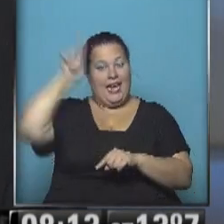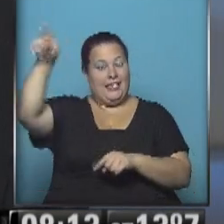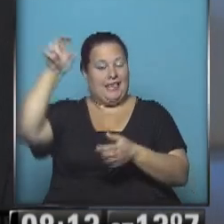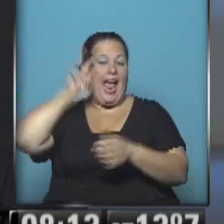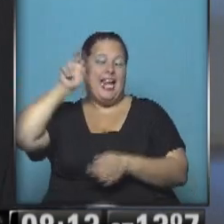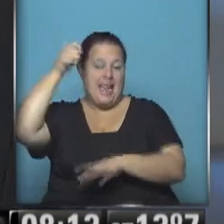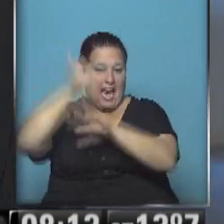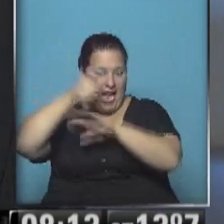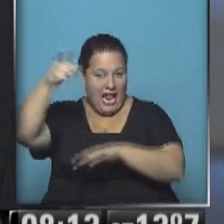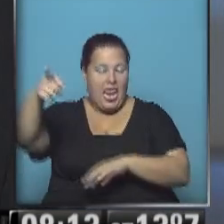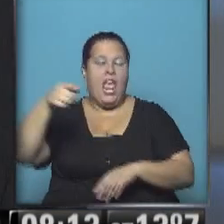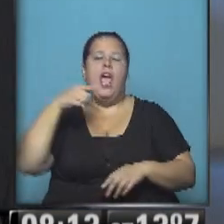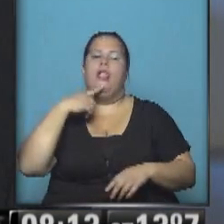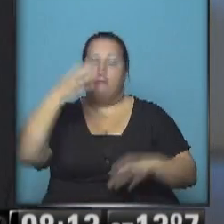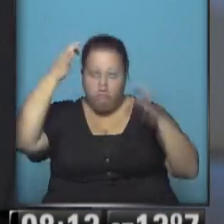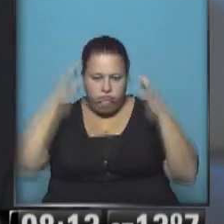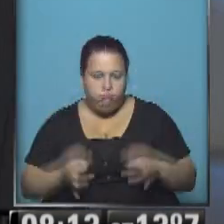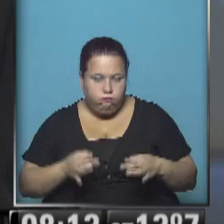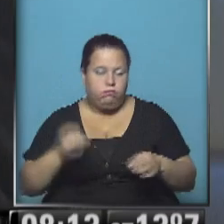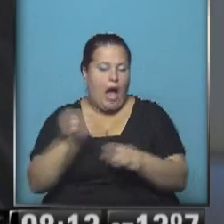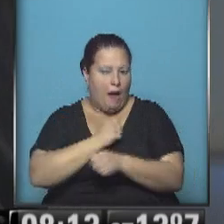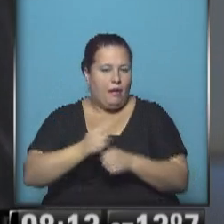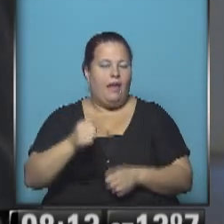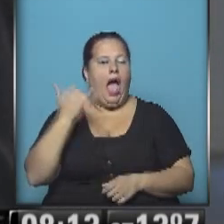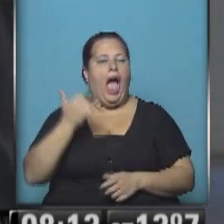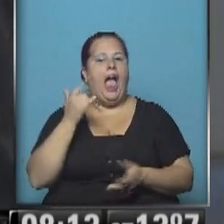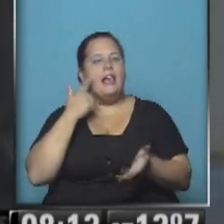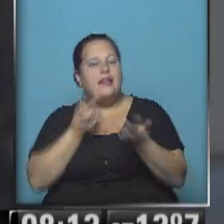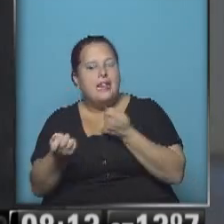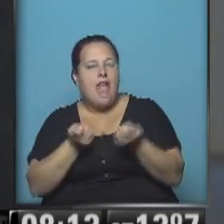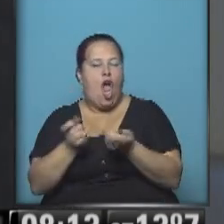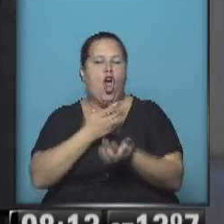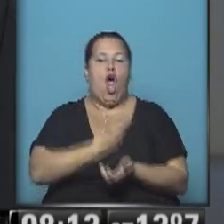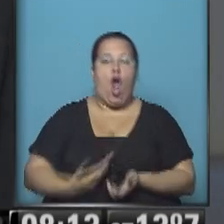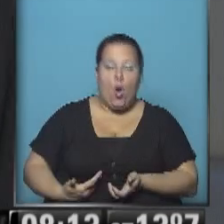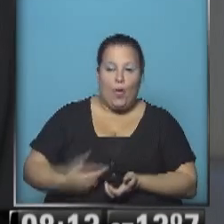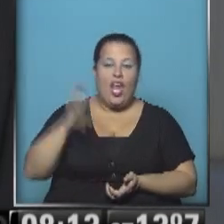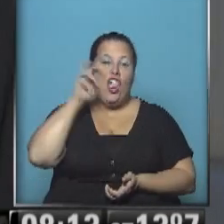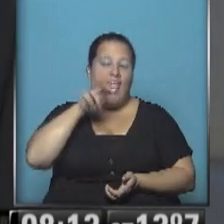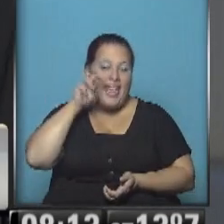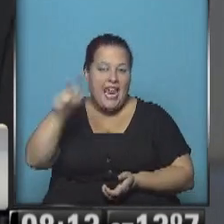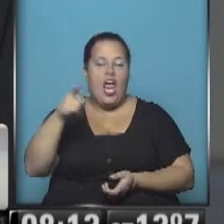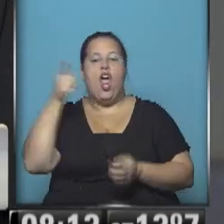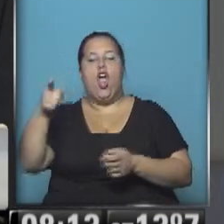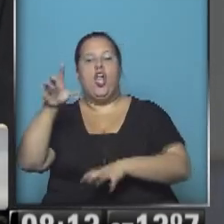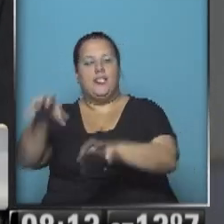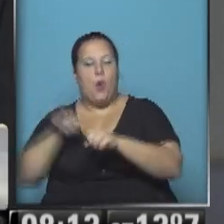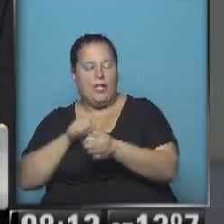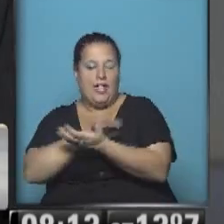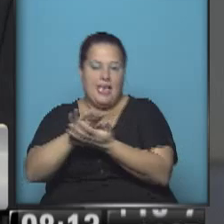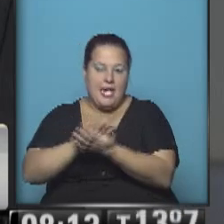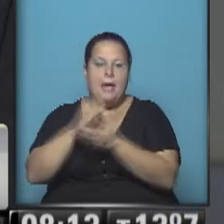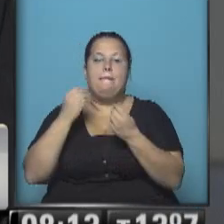nigeria y confirmó confirmó que hay tratativas del gobierno nigeriano con los secuestradores